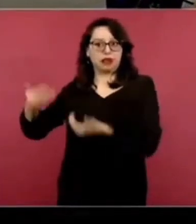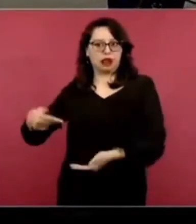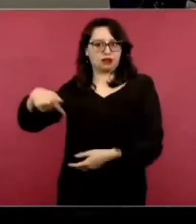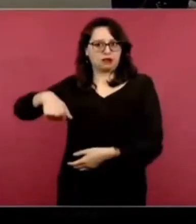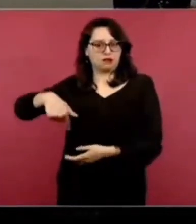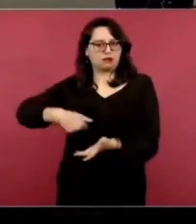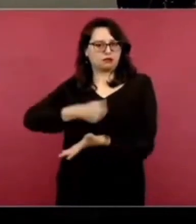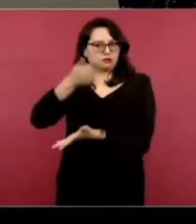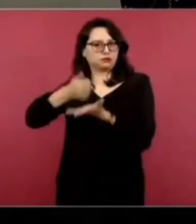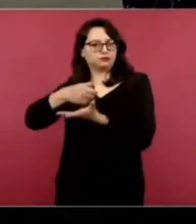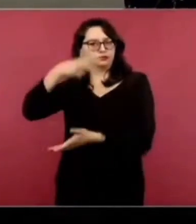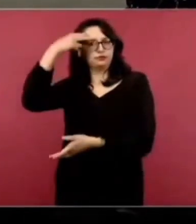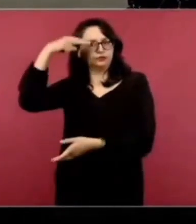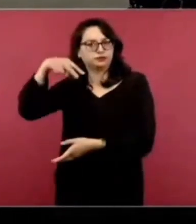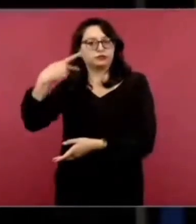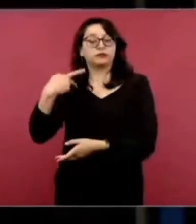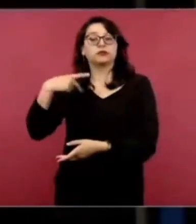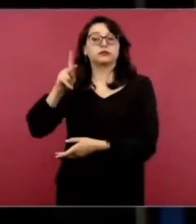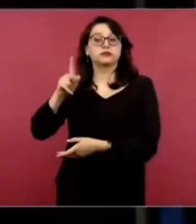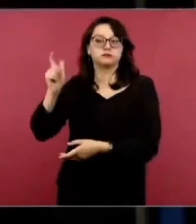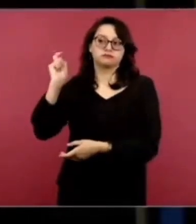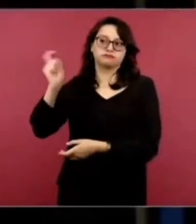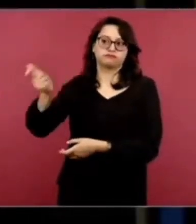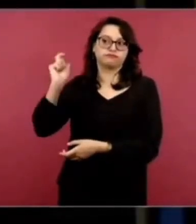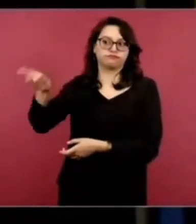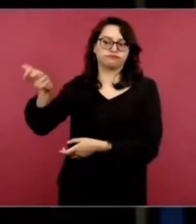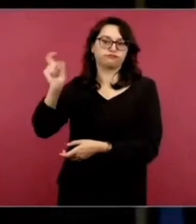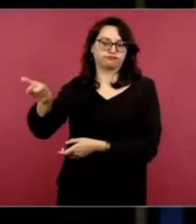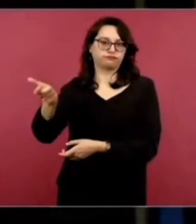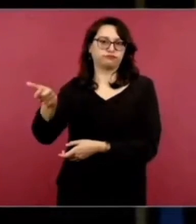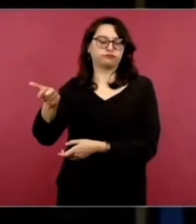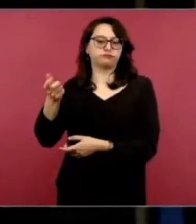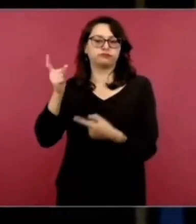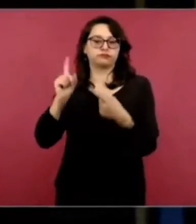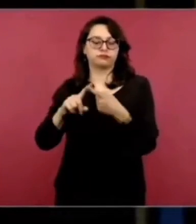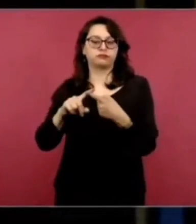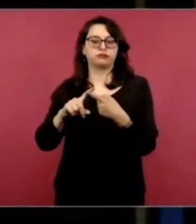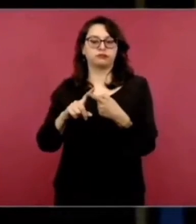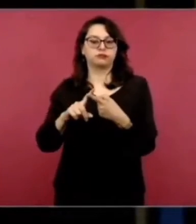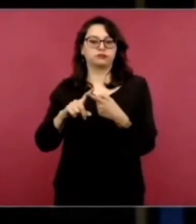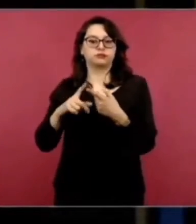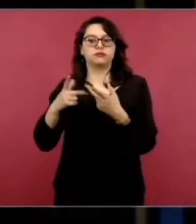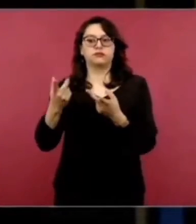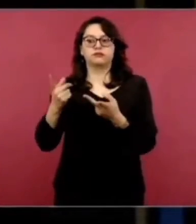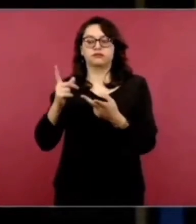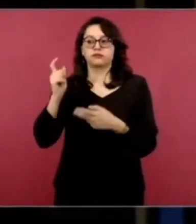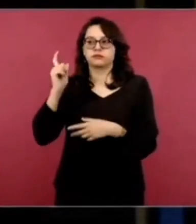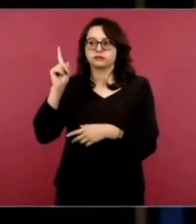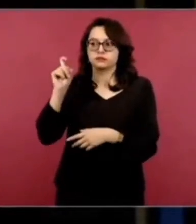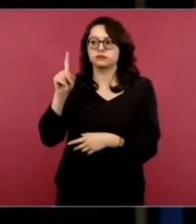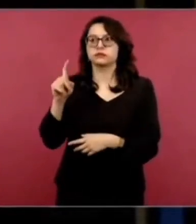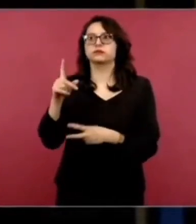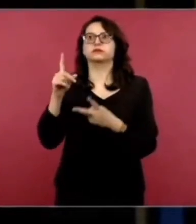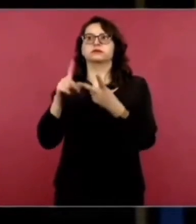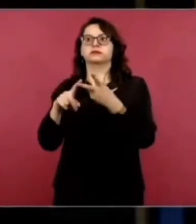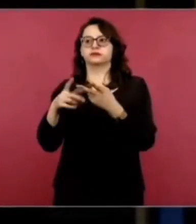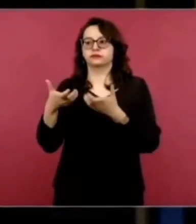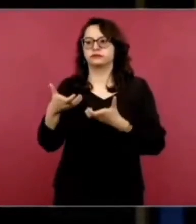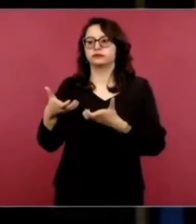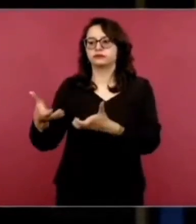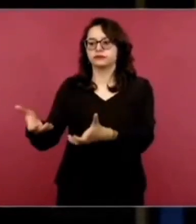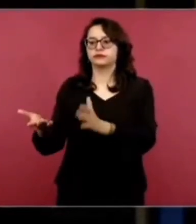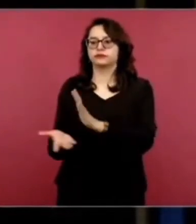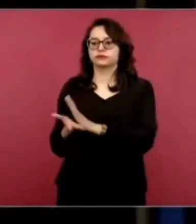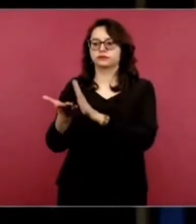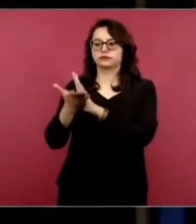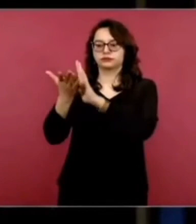uso del agua. Les están dando agua, les están dando incluso construcción de caminos y obviamente lo que es el agua